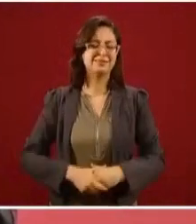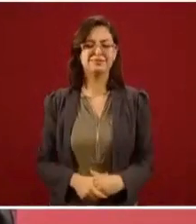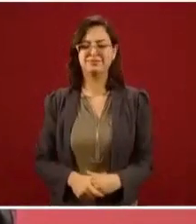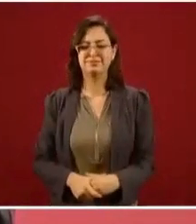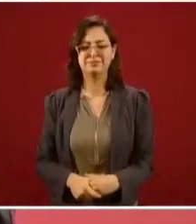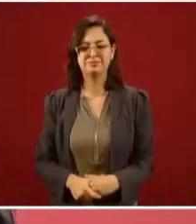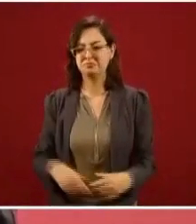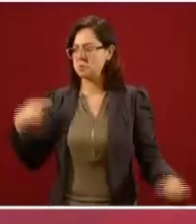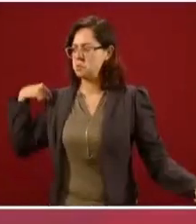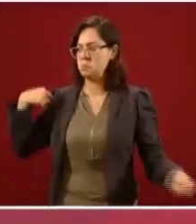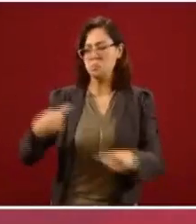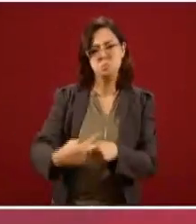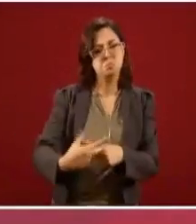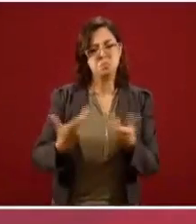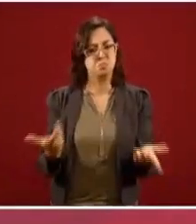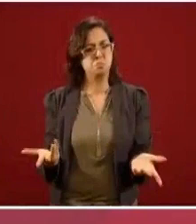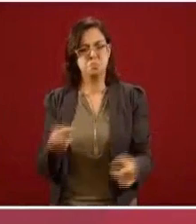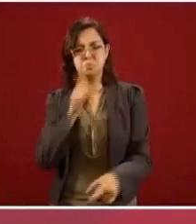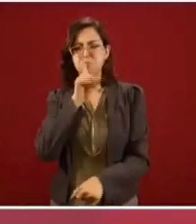No lo hemos hecho.